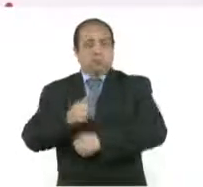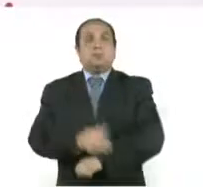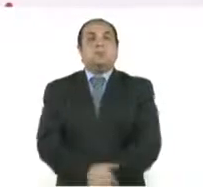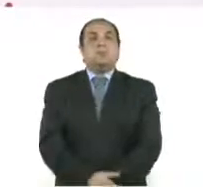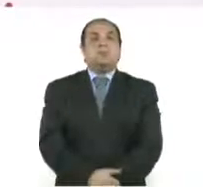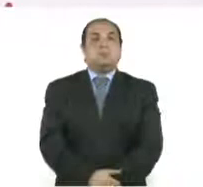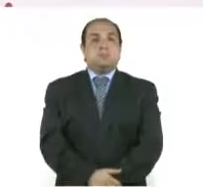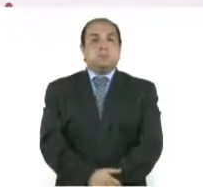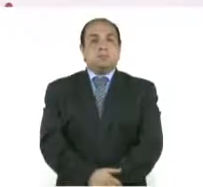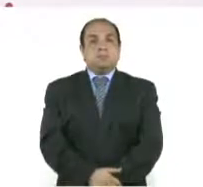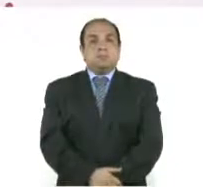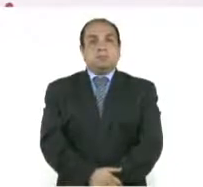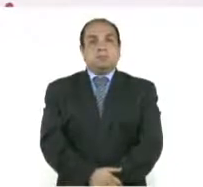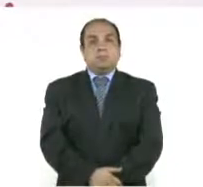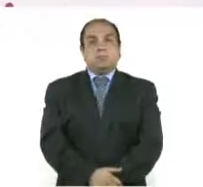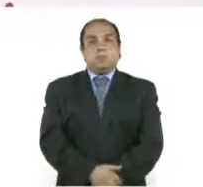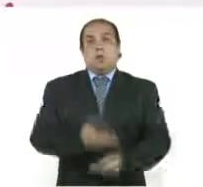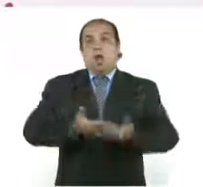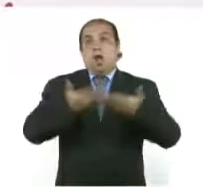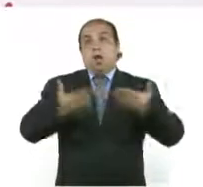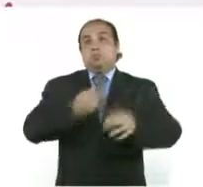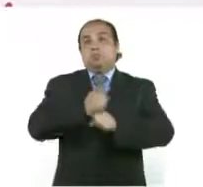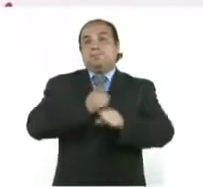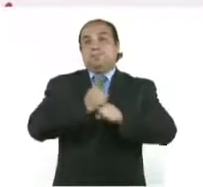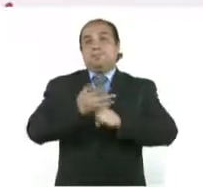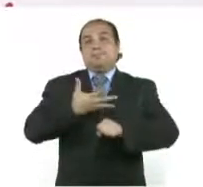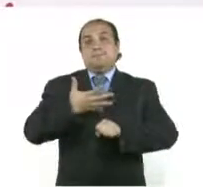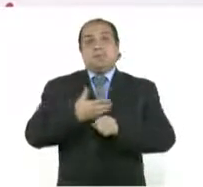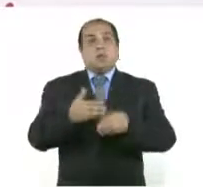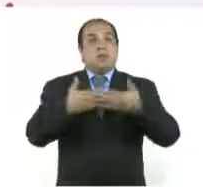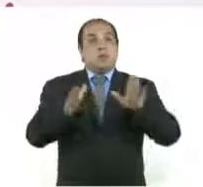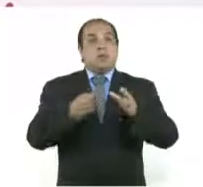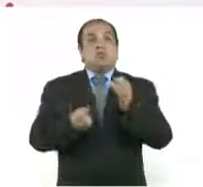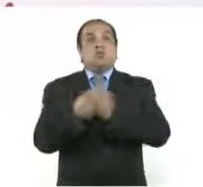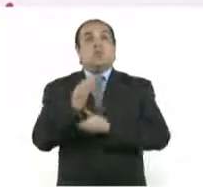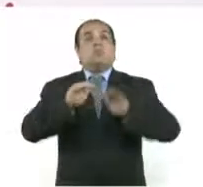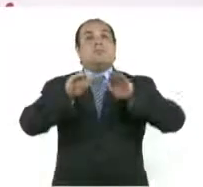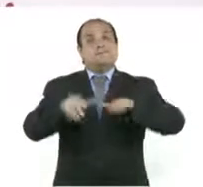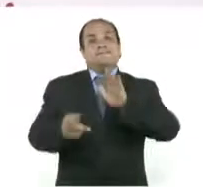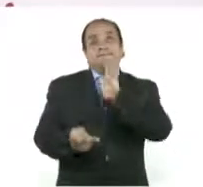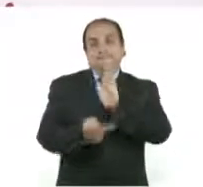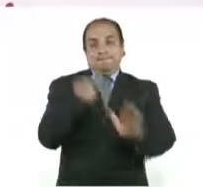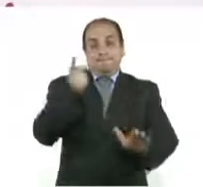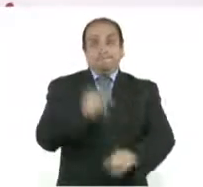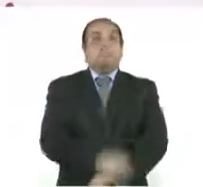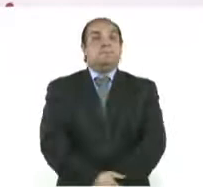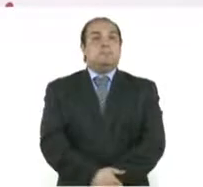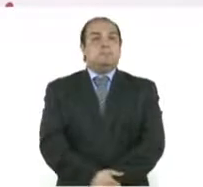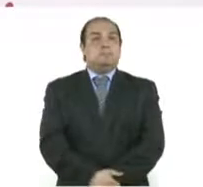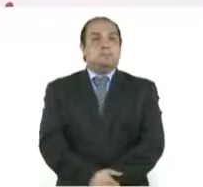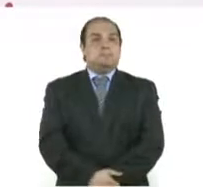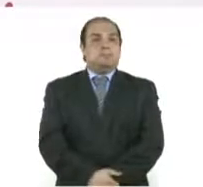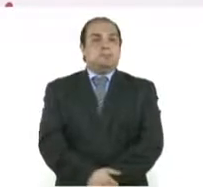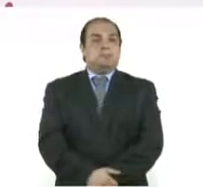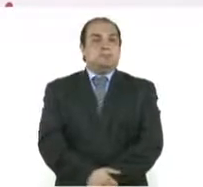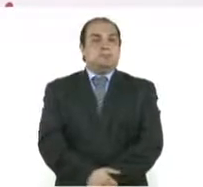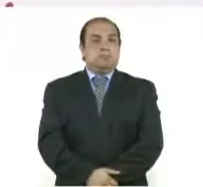pasado, ahora ya tenemos la oportunidad de abrir los registros una vez más.